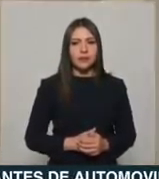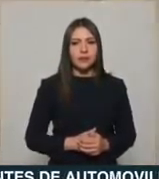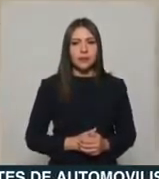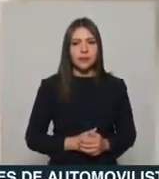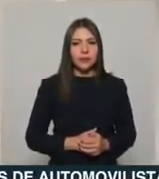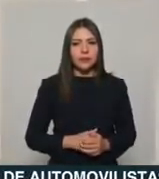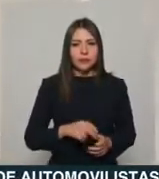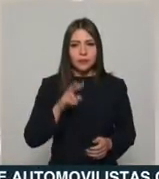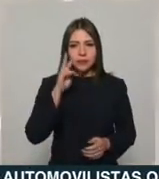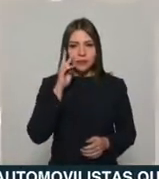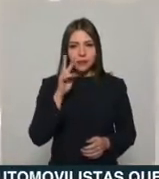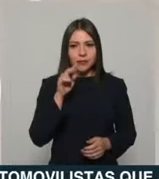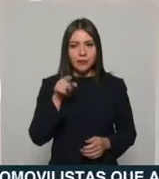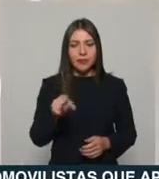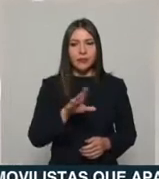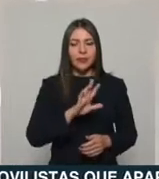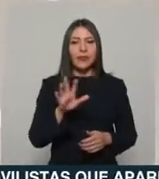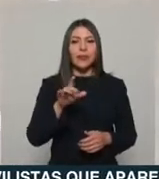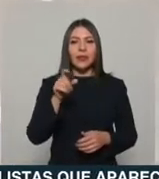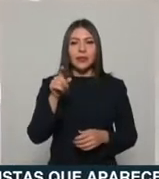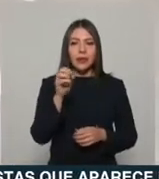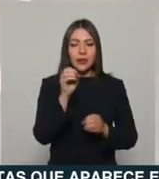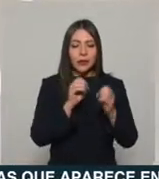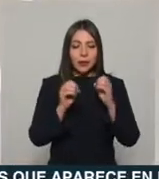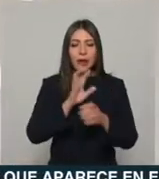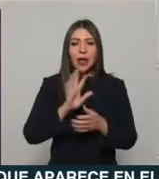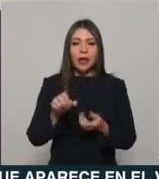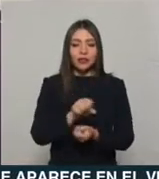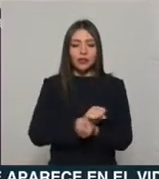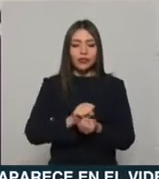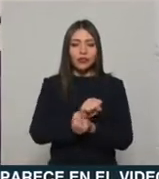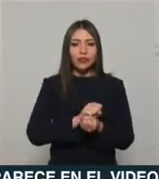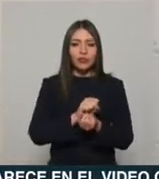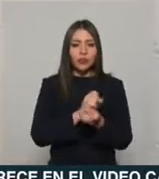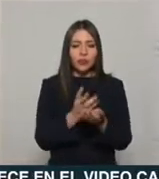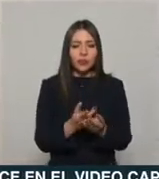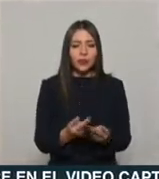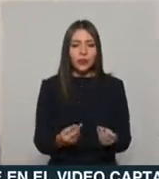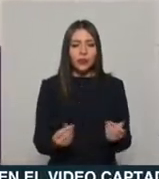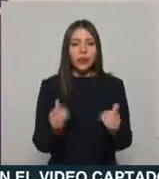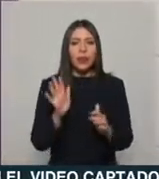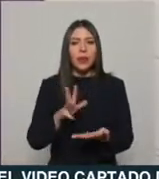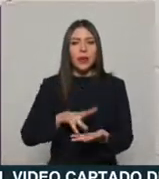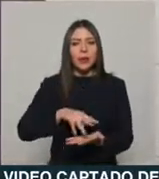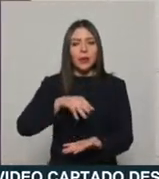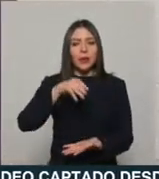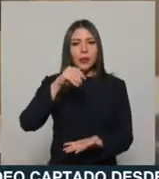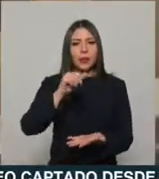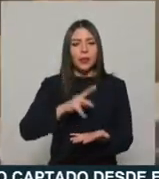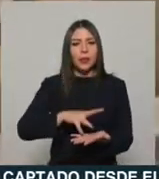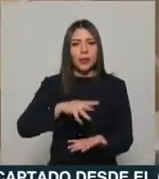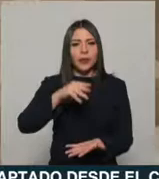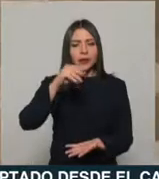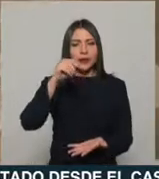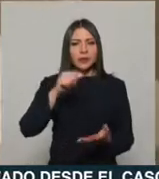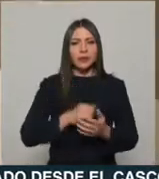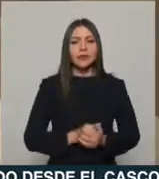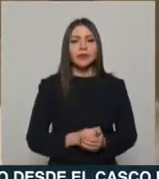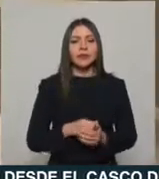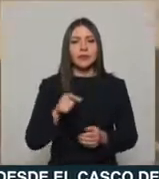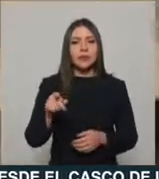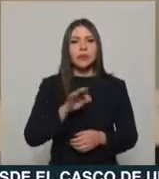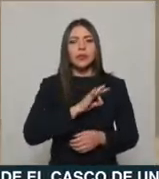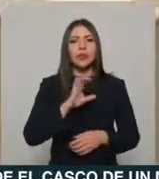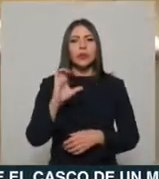Ya tenemos el amaranto molido. Ok, don Pedro, ahora vamos ¿a dónde nos vamos? Churritos de amaranto